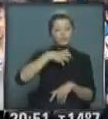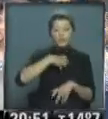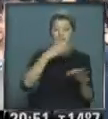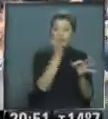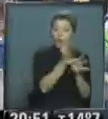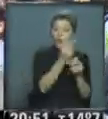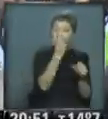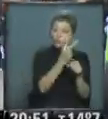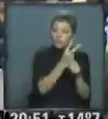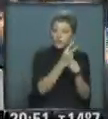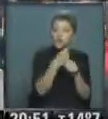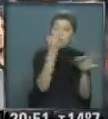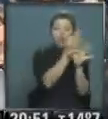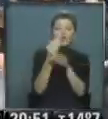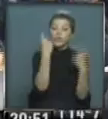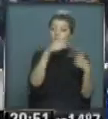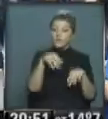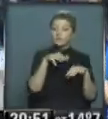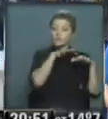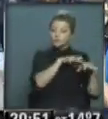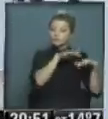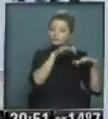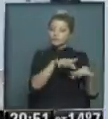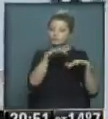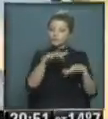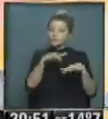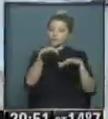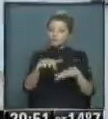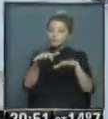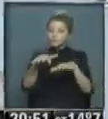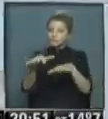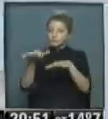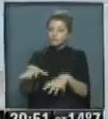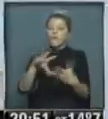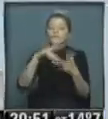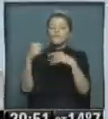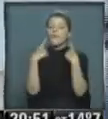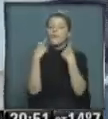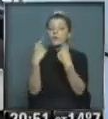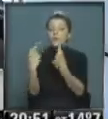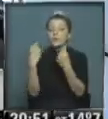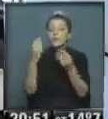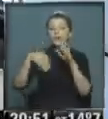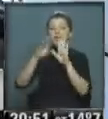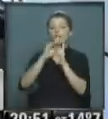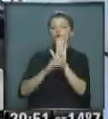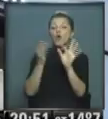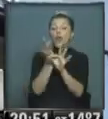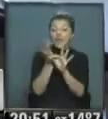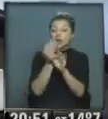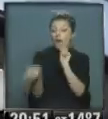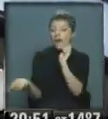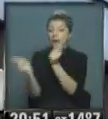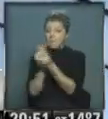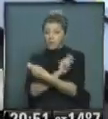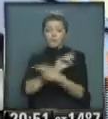ocupan sus respectivos colegios marcharon por las calles del centro porteño para protestar por el cambio de currícula y la disminución considerable